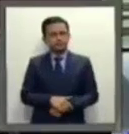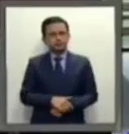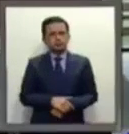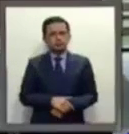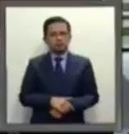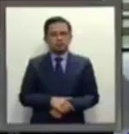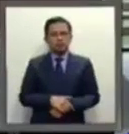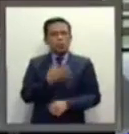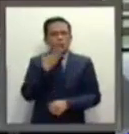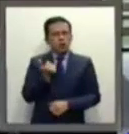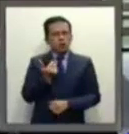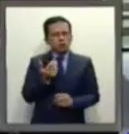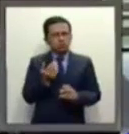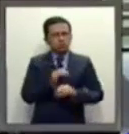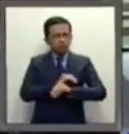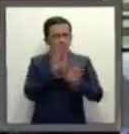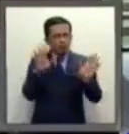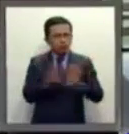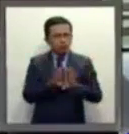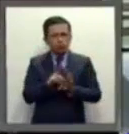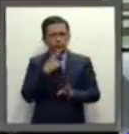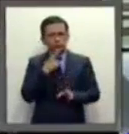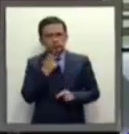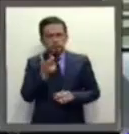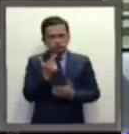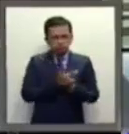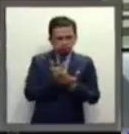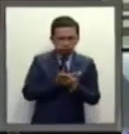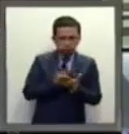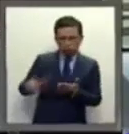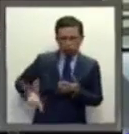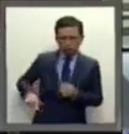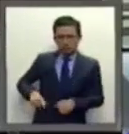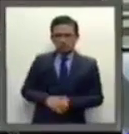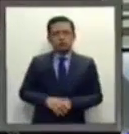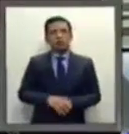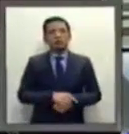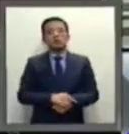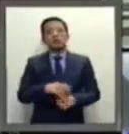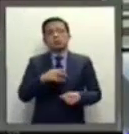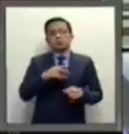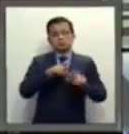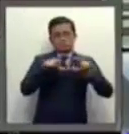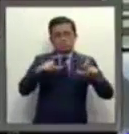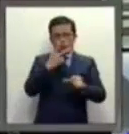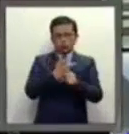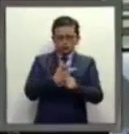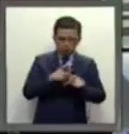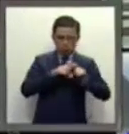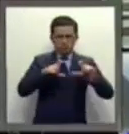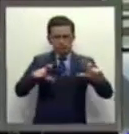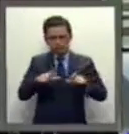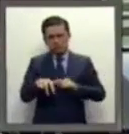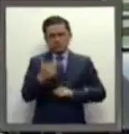manejo de recursos públicos. Párrafo octavo, artículo segundo. Párrafo